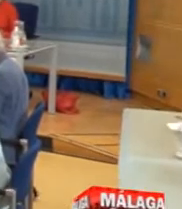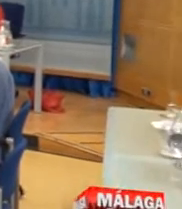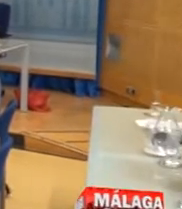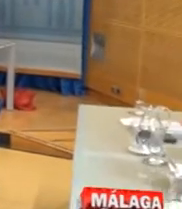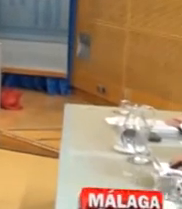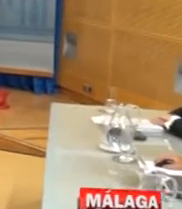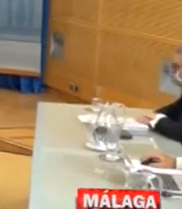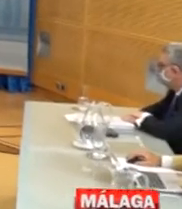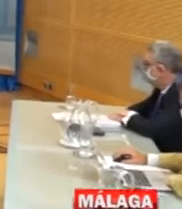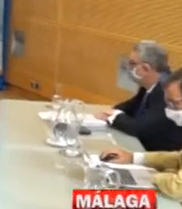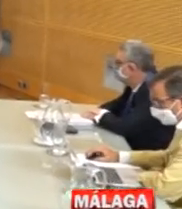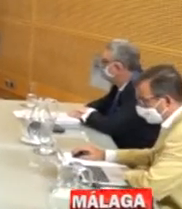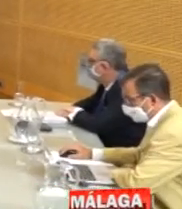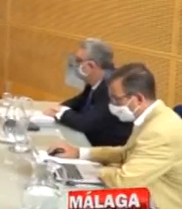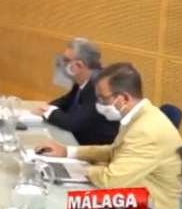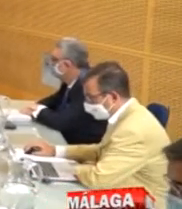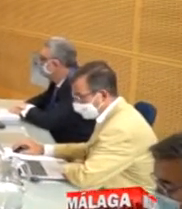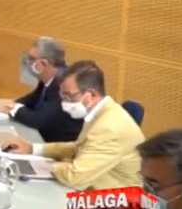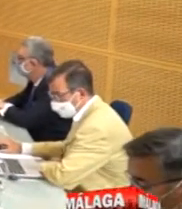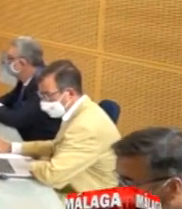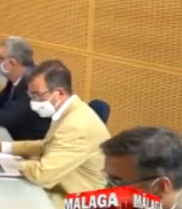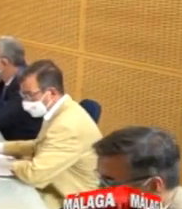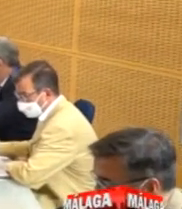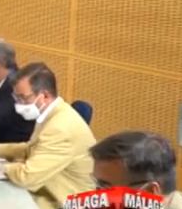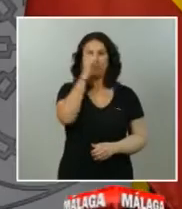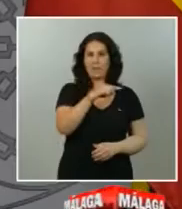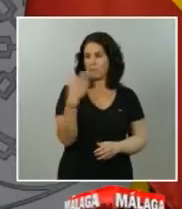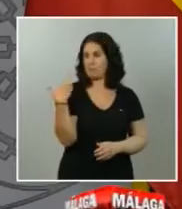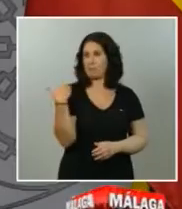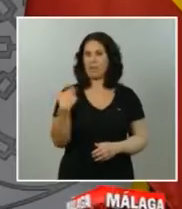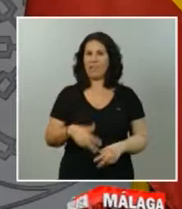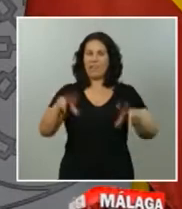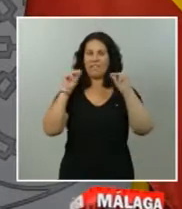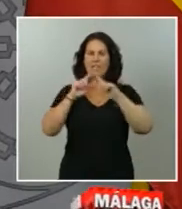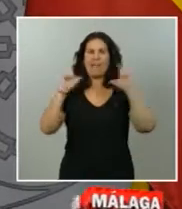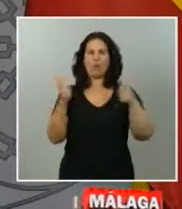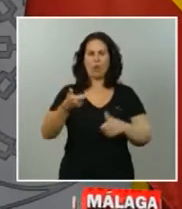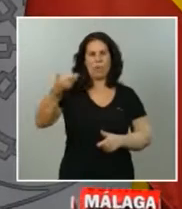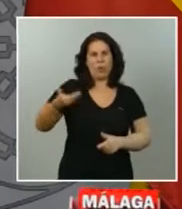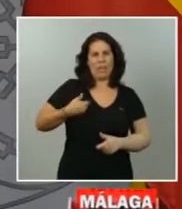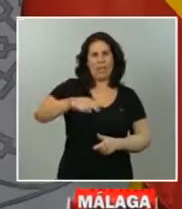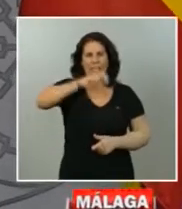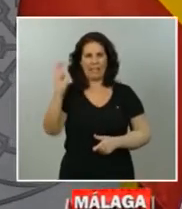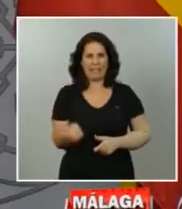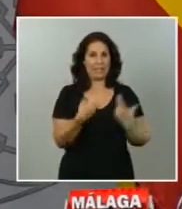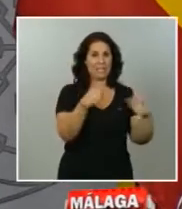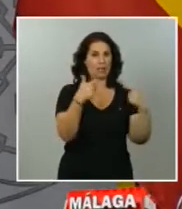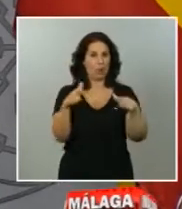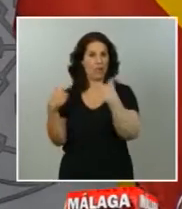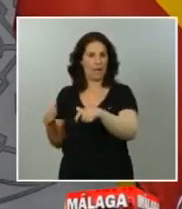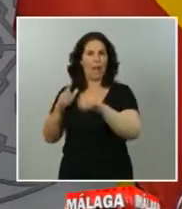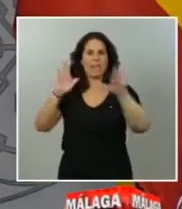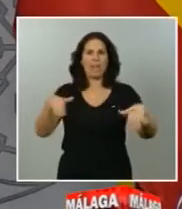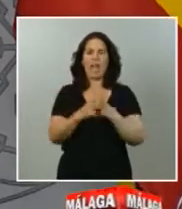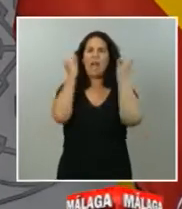de Sanidad Salvadorilla y Política Territorial Carolina Darias y con los consejeros del ramo. En la que hemos alcanzado un acuerdo total con las